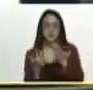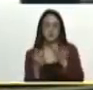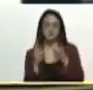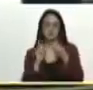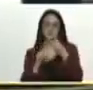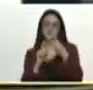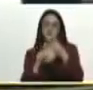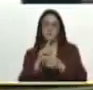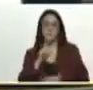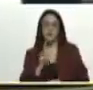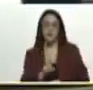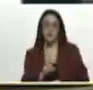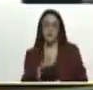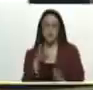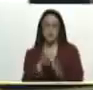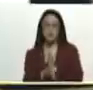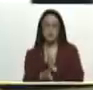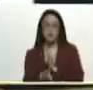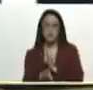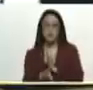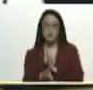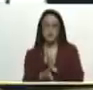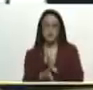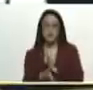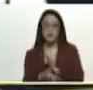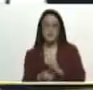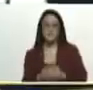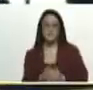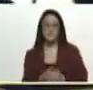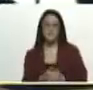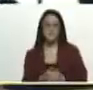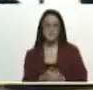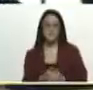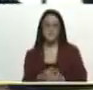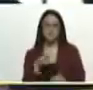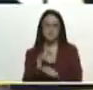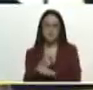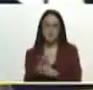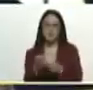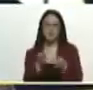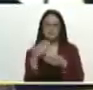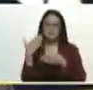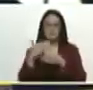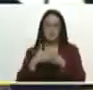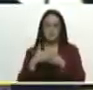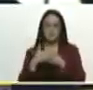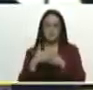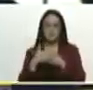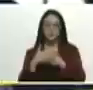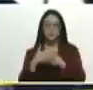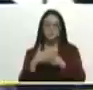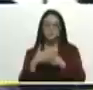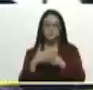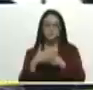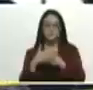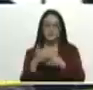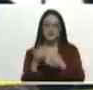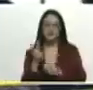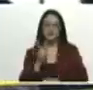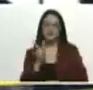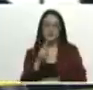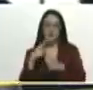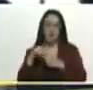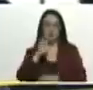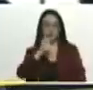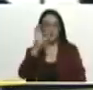tercera pregunta que tiene que ver con la imposición de medidas coercitivas unilaterales a Venezuela y